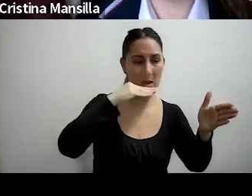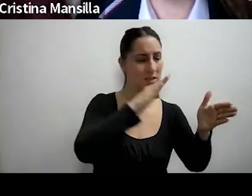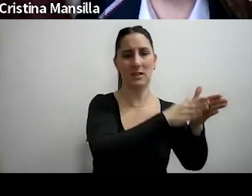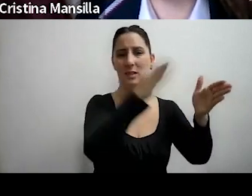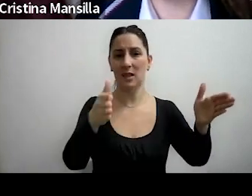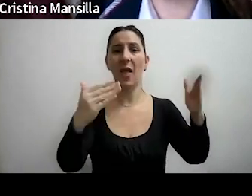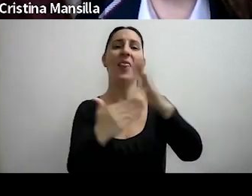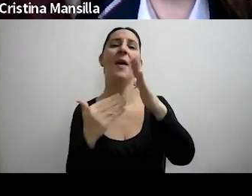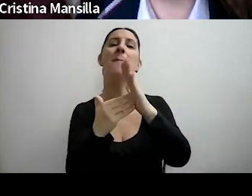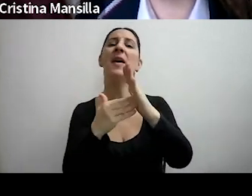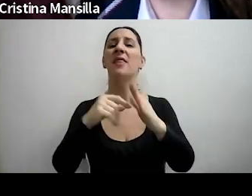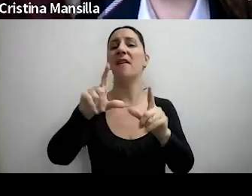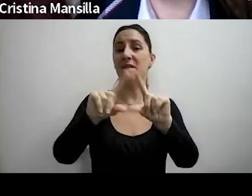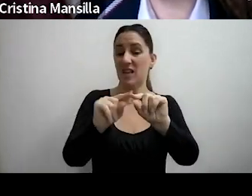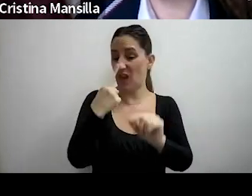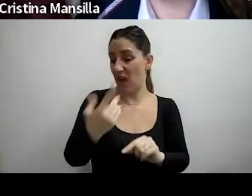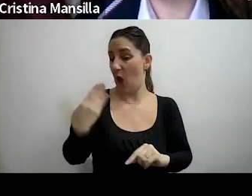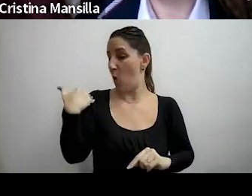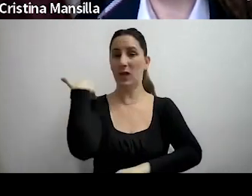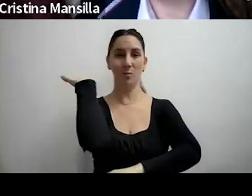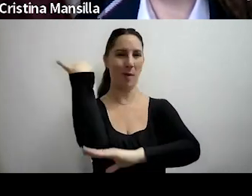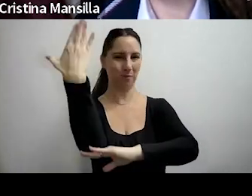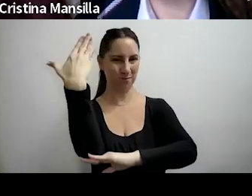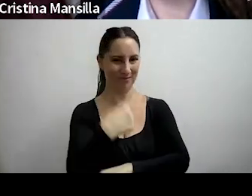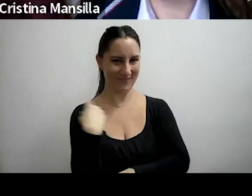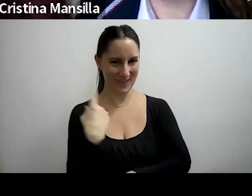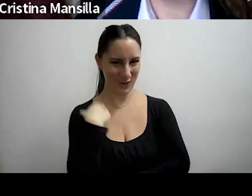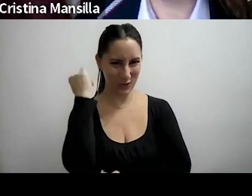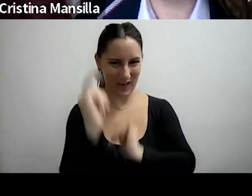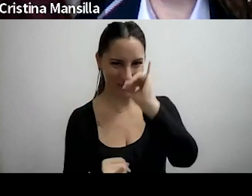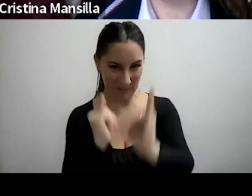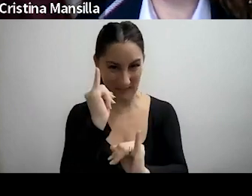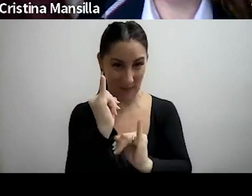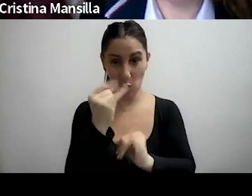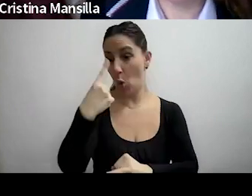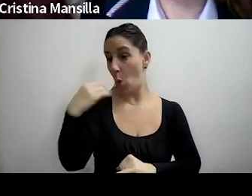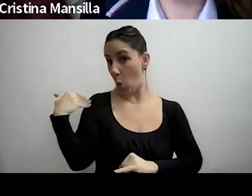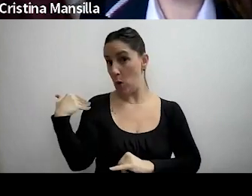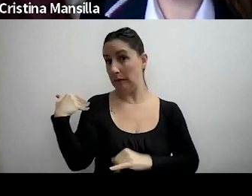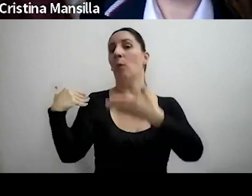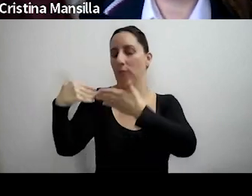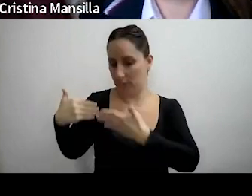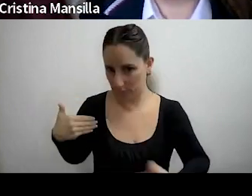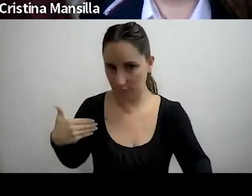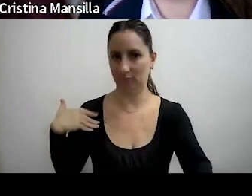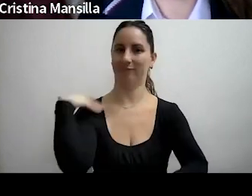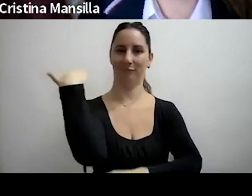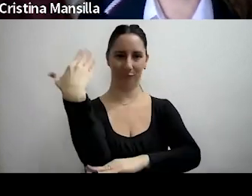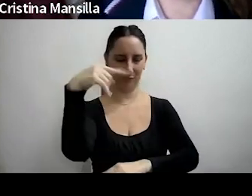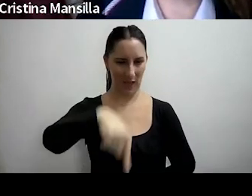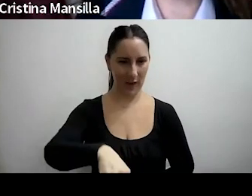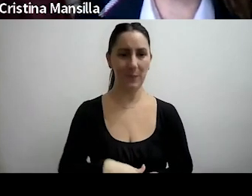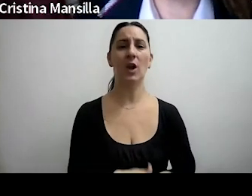de corte de la última exposición que tuvimos en esta jornada mensual de diálogos tributarios. Siguiendo el